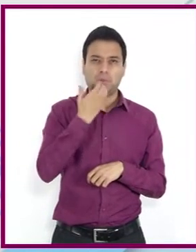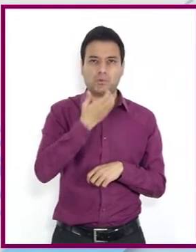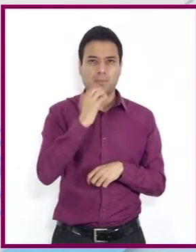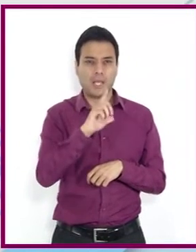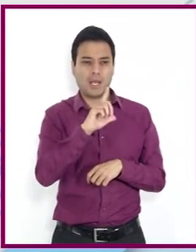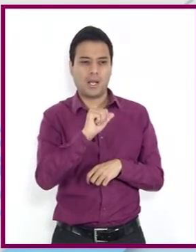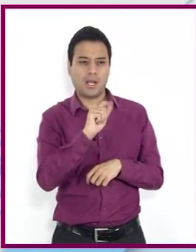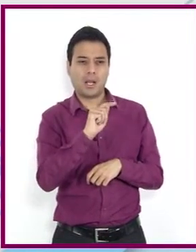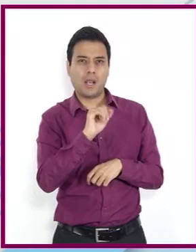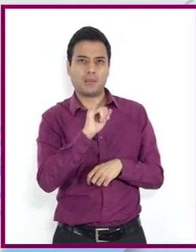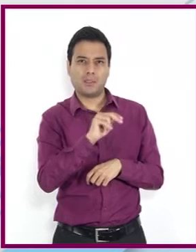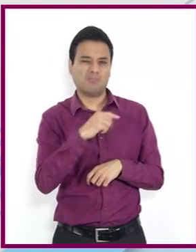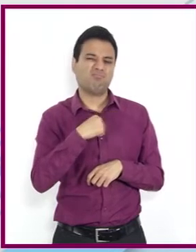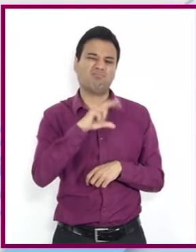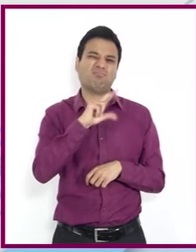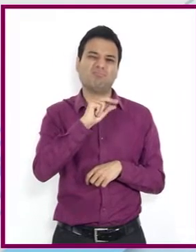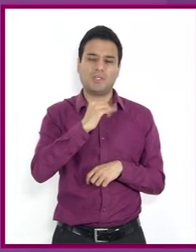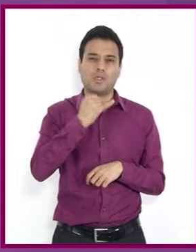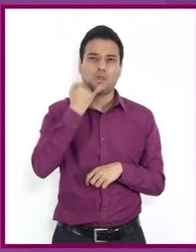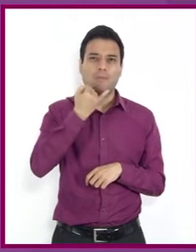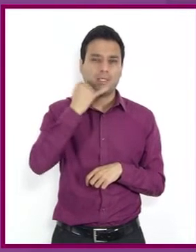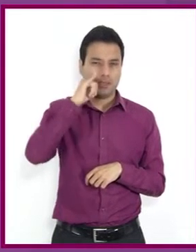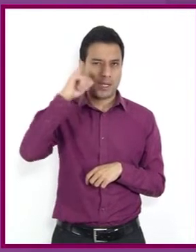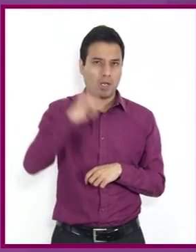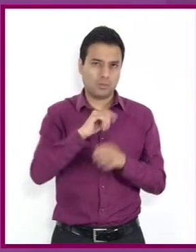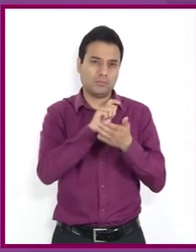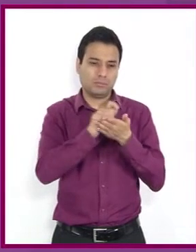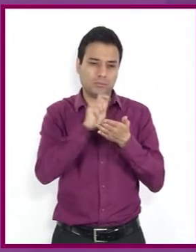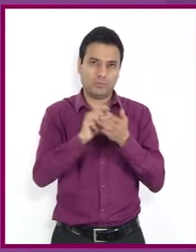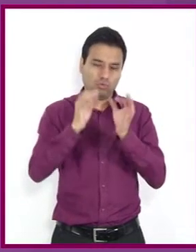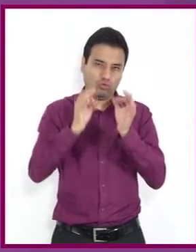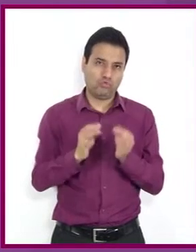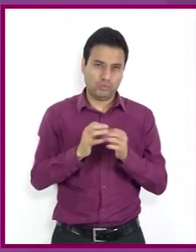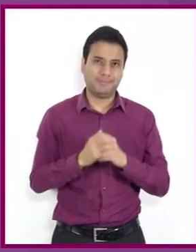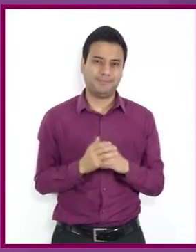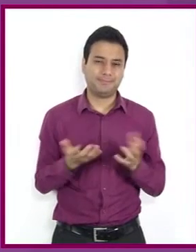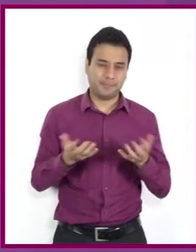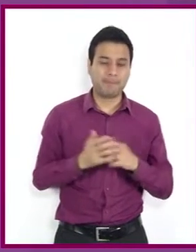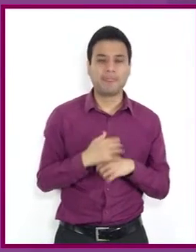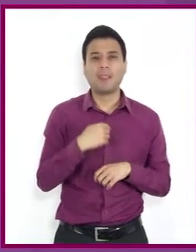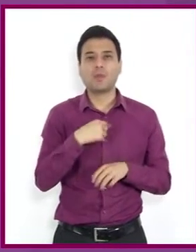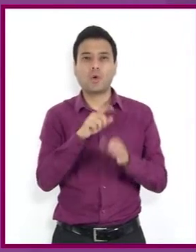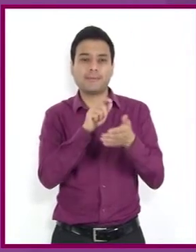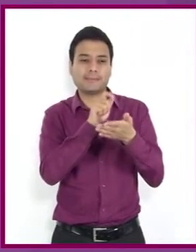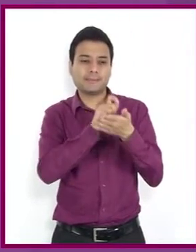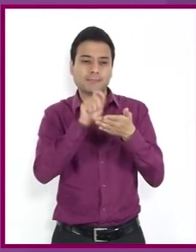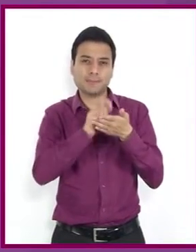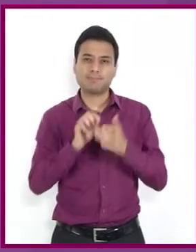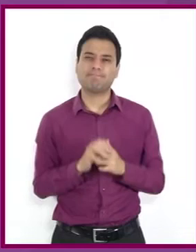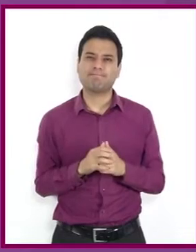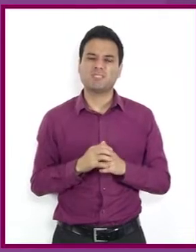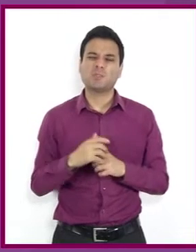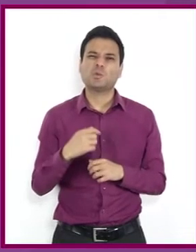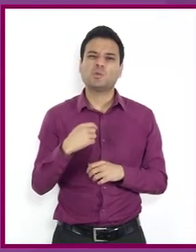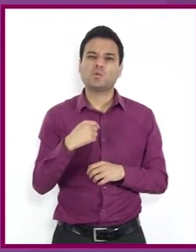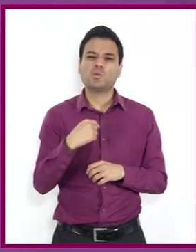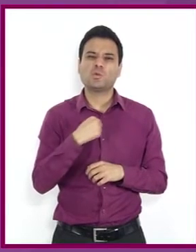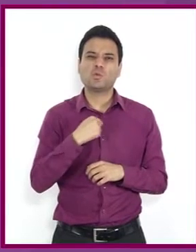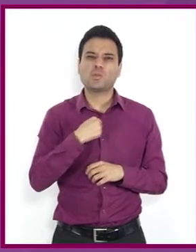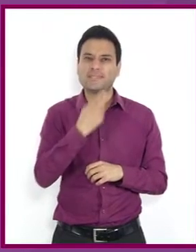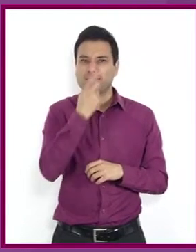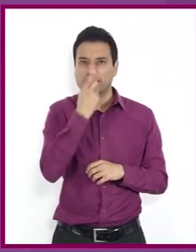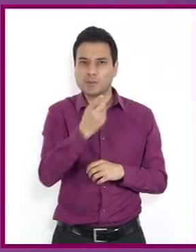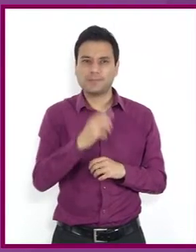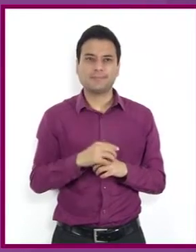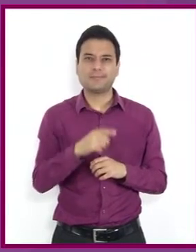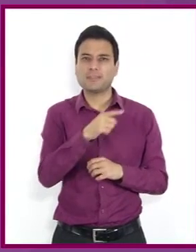publicar libros científicos en esa época. Mientras escribía esta obra, me refería a ella como el diálogo